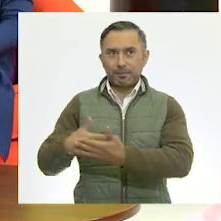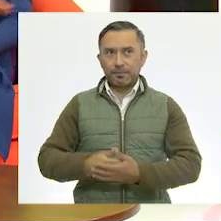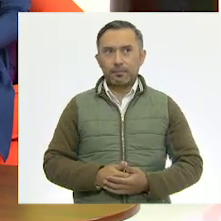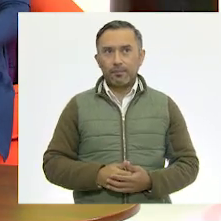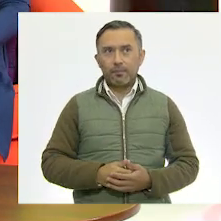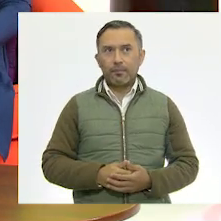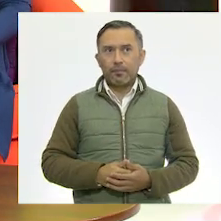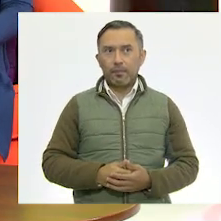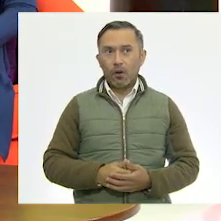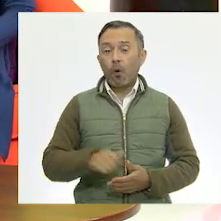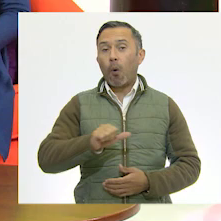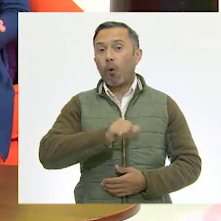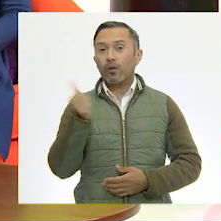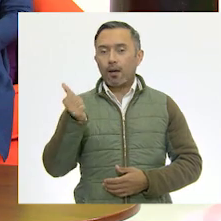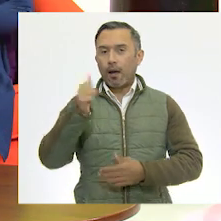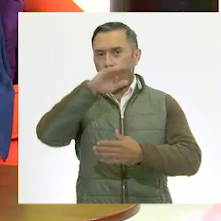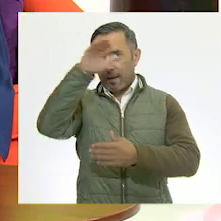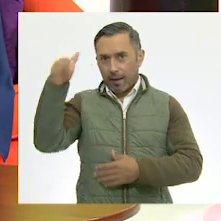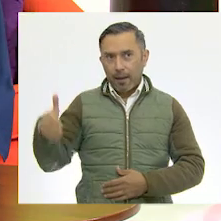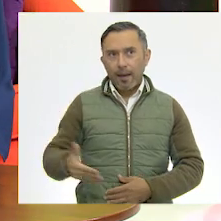vocal, E,